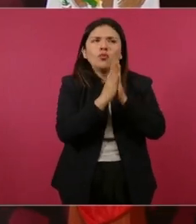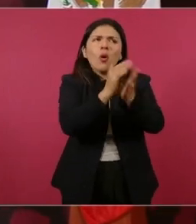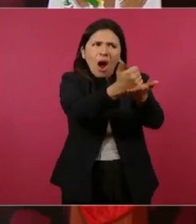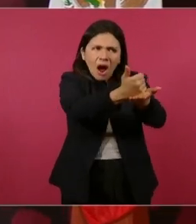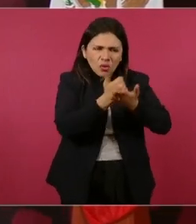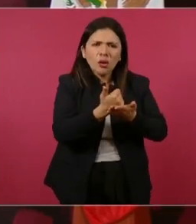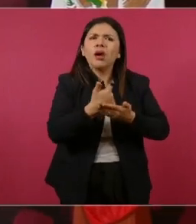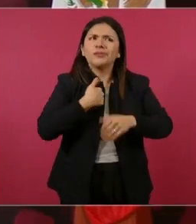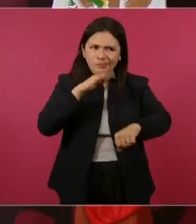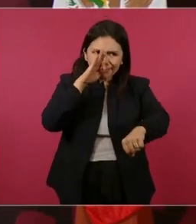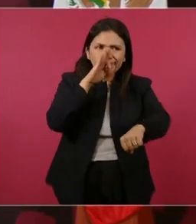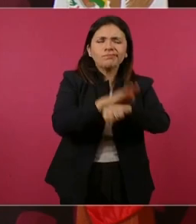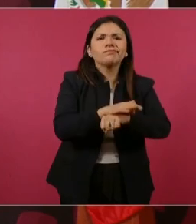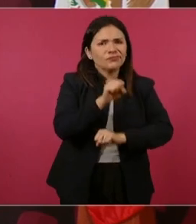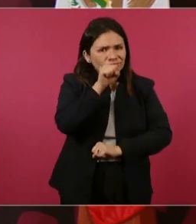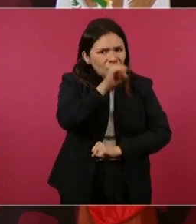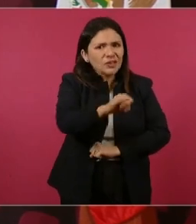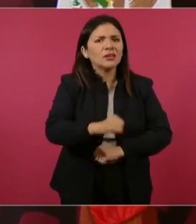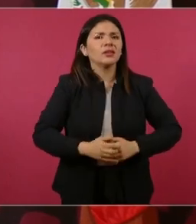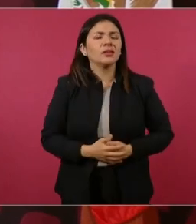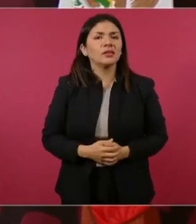les damos garantías,